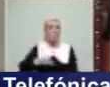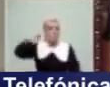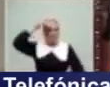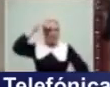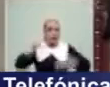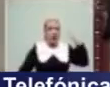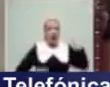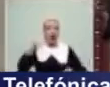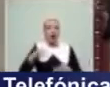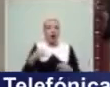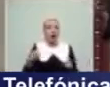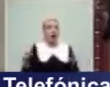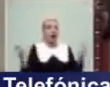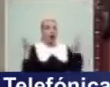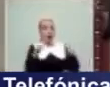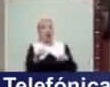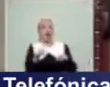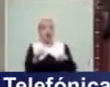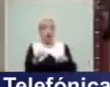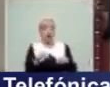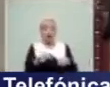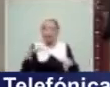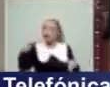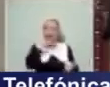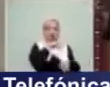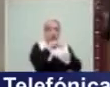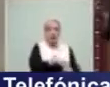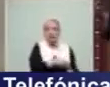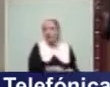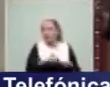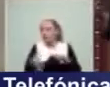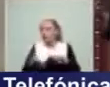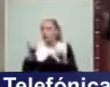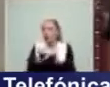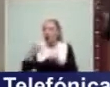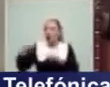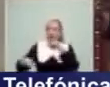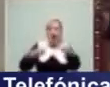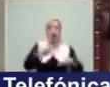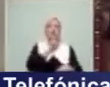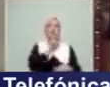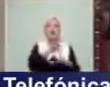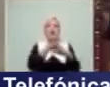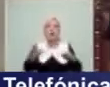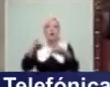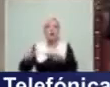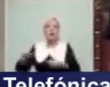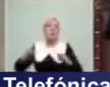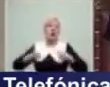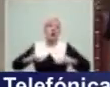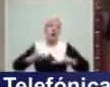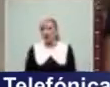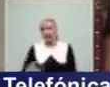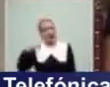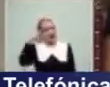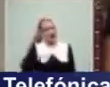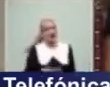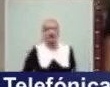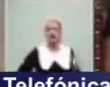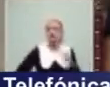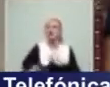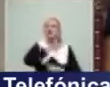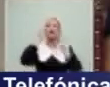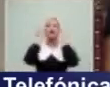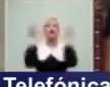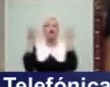política. Y aquí hay que ser muy claro, yo no fui el que atraje el asunto. El asunto lo atrae el Pleno de la Suprema Corte